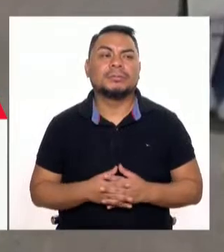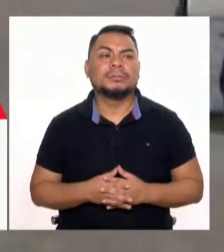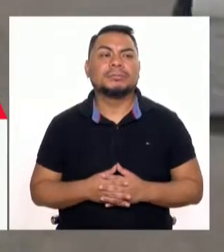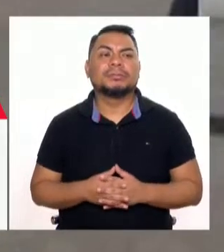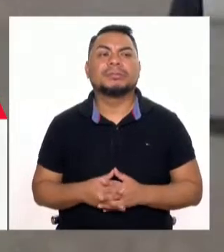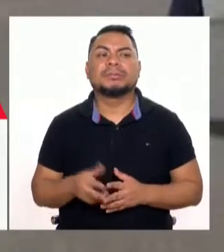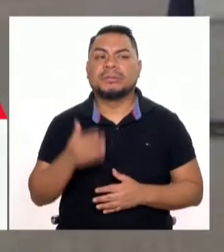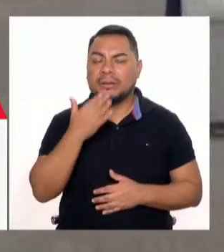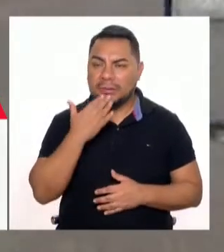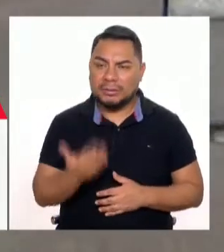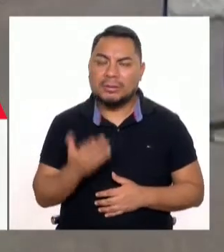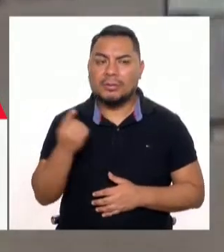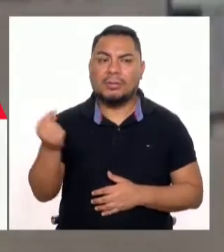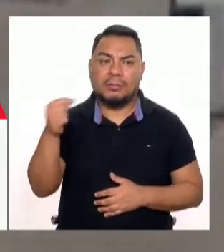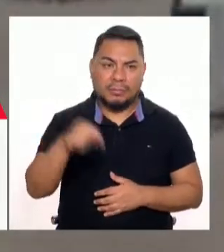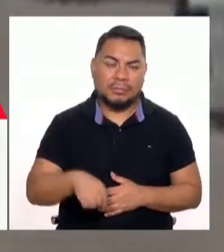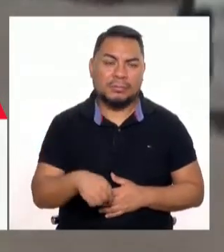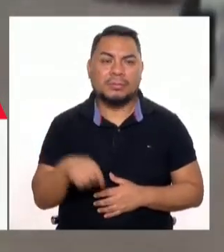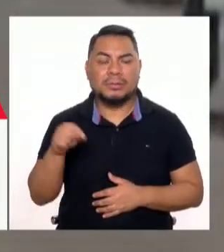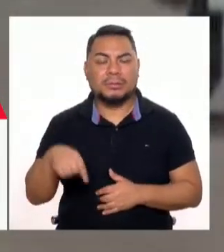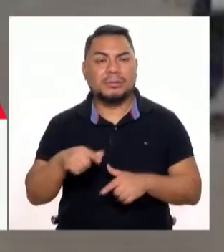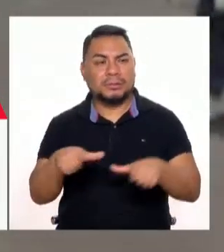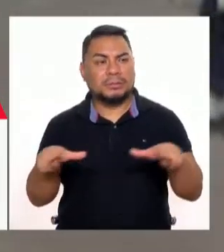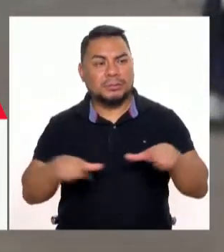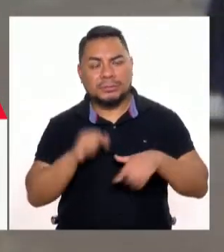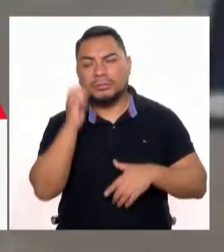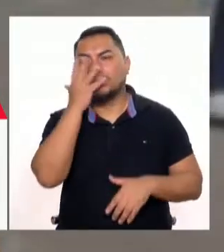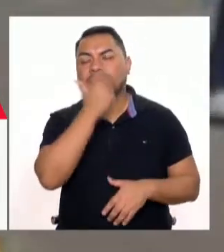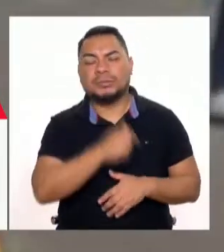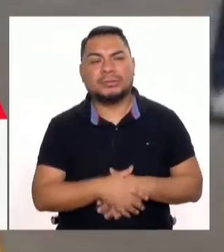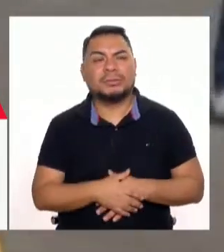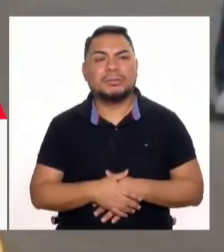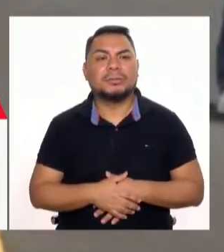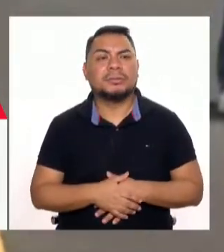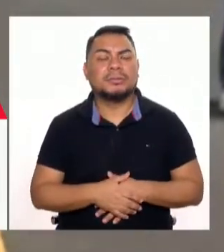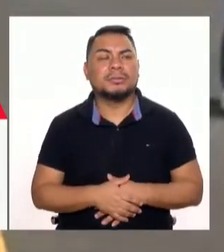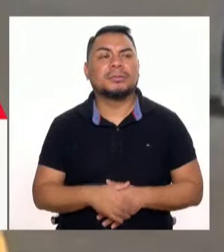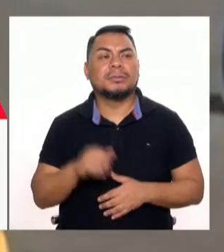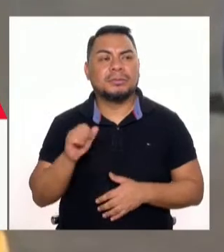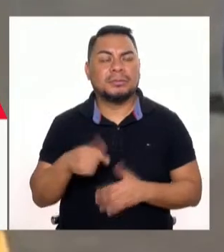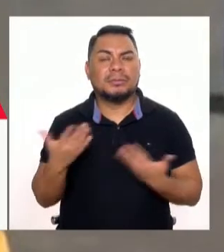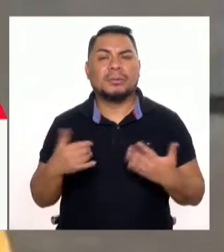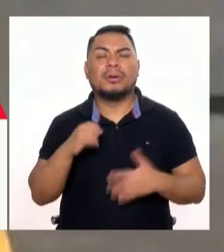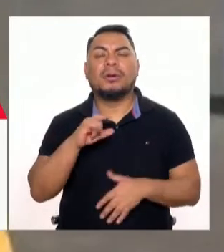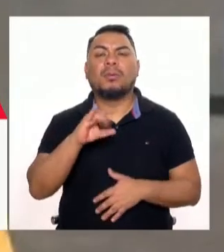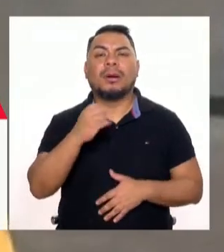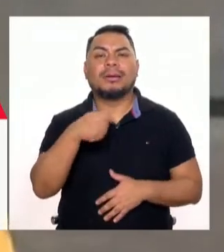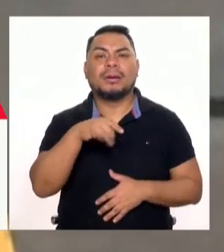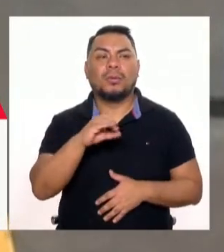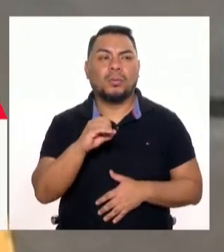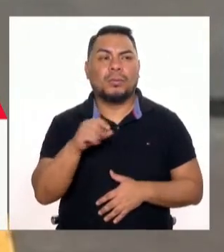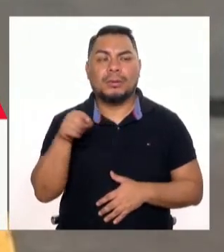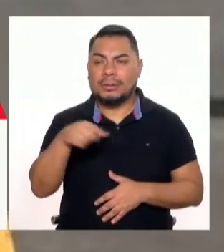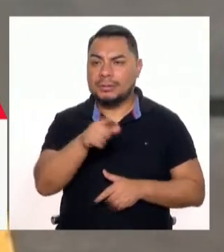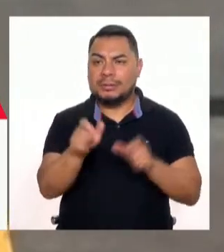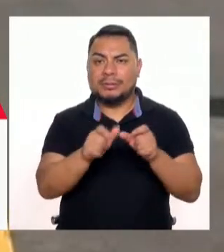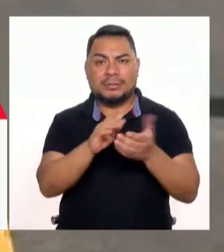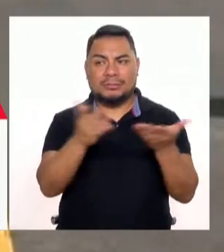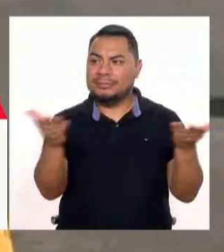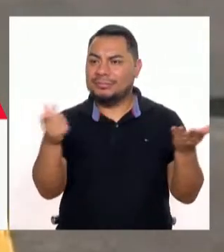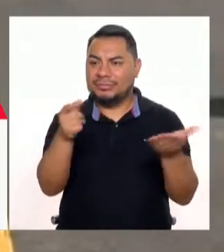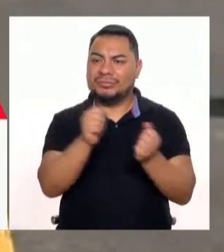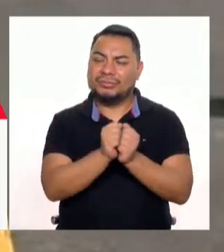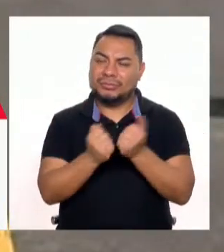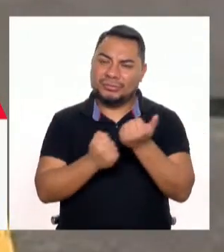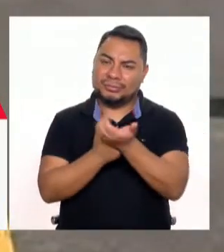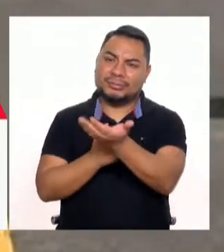gracias por venir a esta tierra hermosa llamado aucayaco es de tu gente hubo